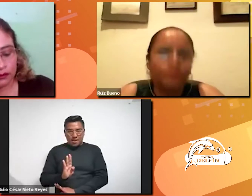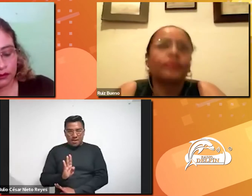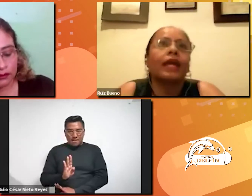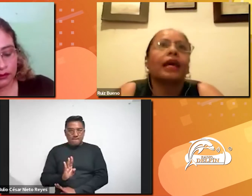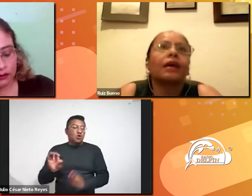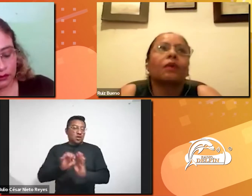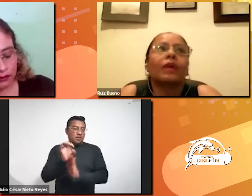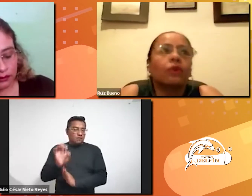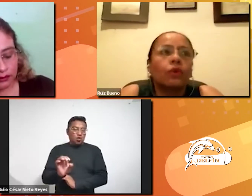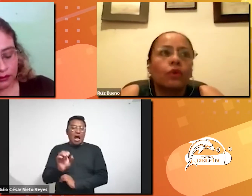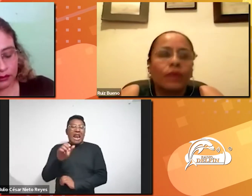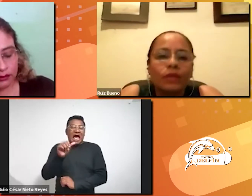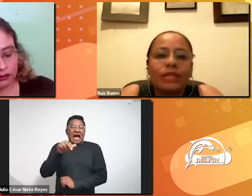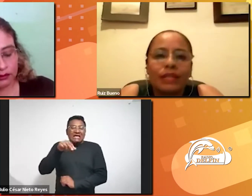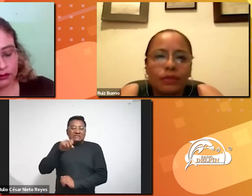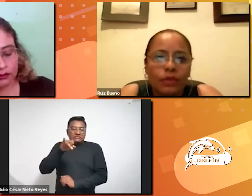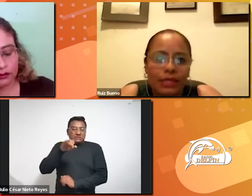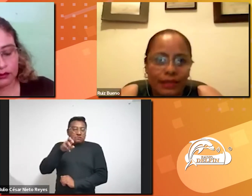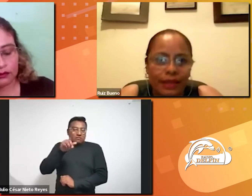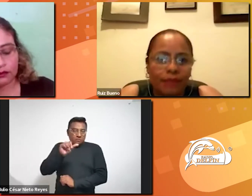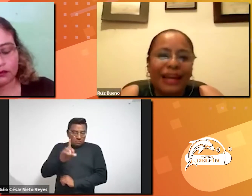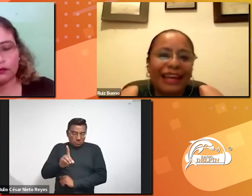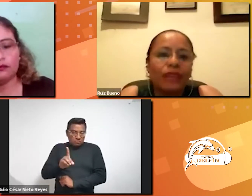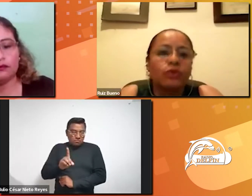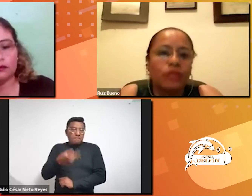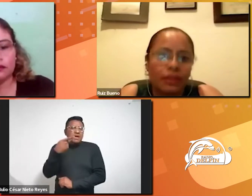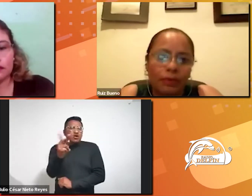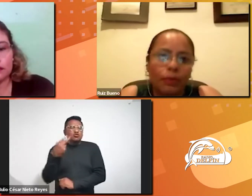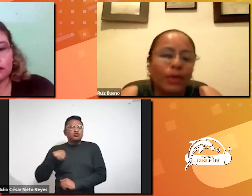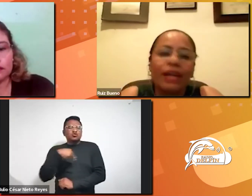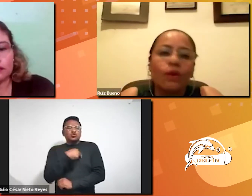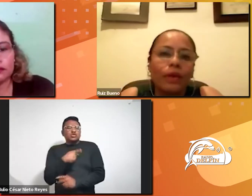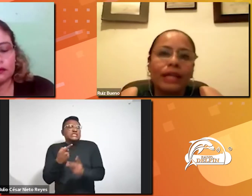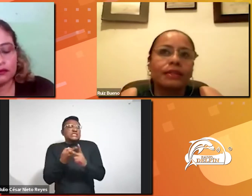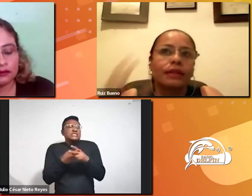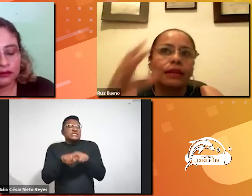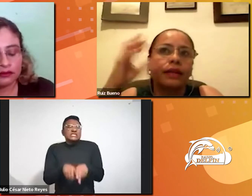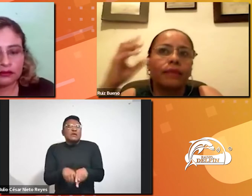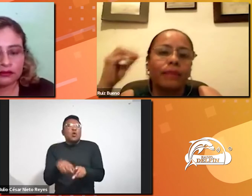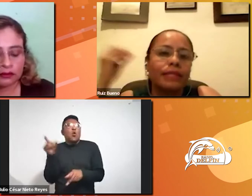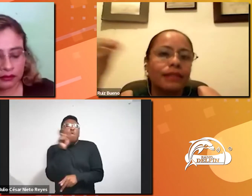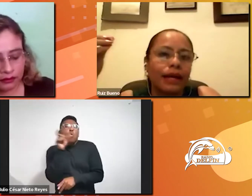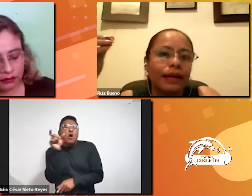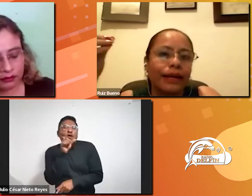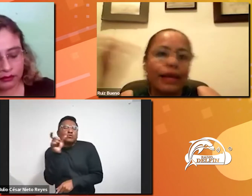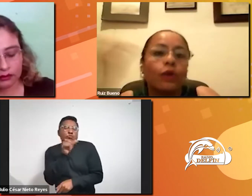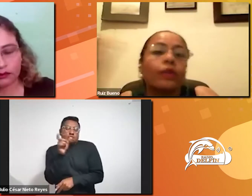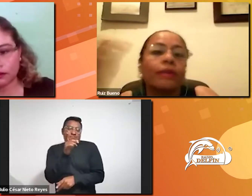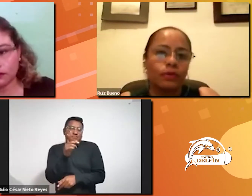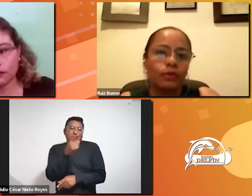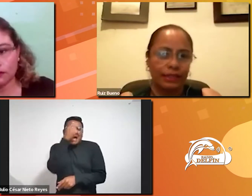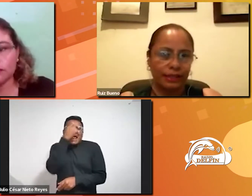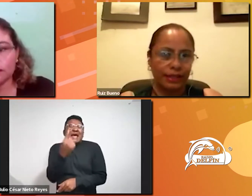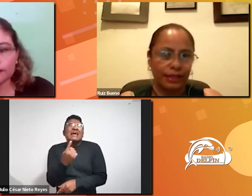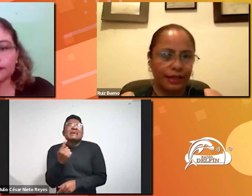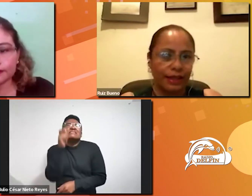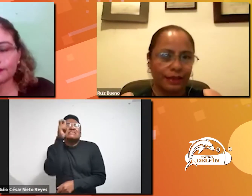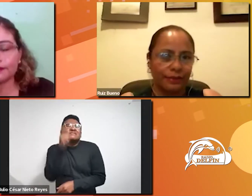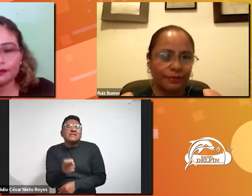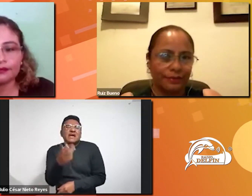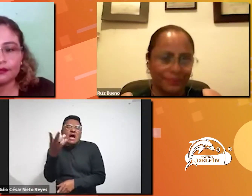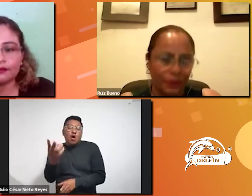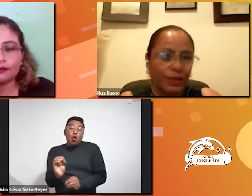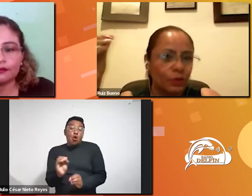ansiedad. ¿Cuándo sentimos ansiedad? ¿Para qué nos sirve? Porque no es pensar que no debemos de sentir